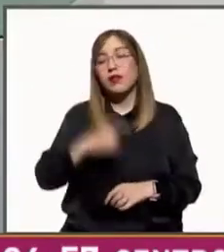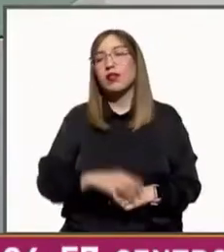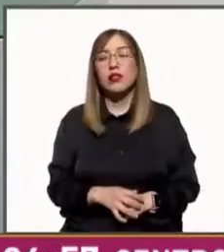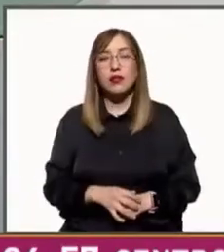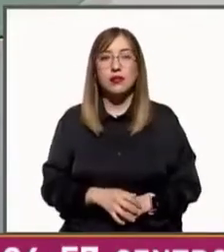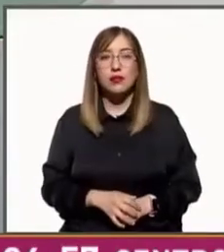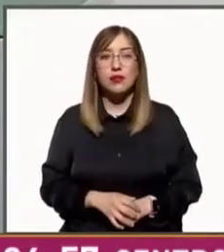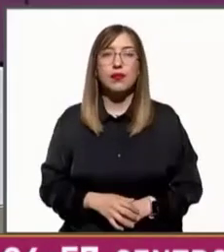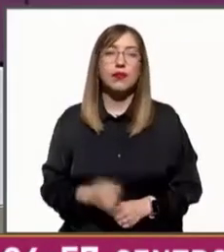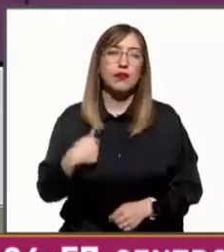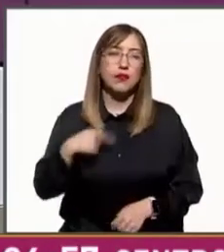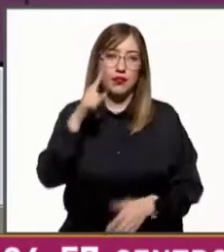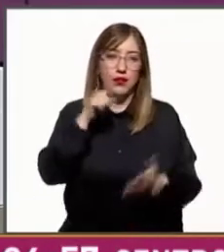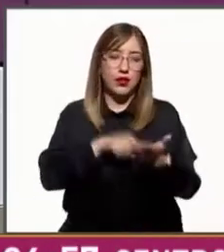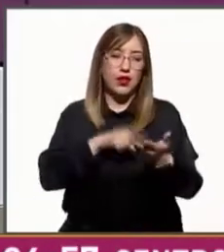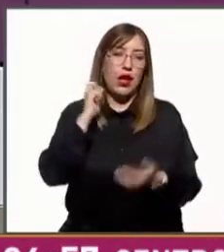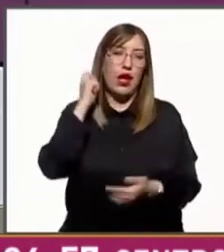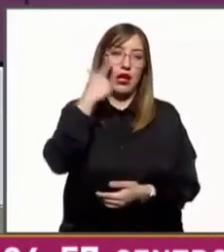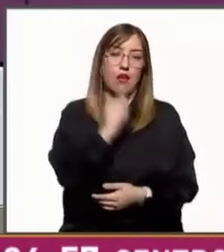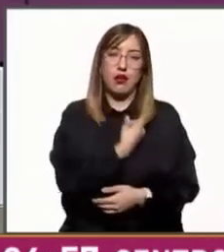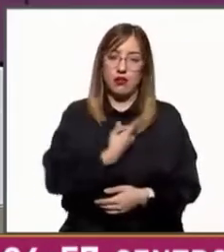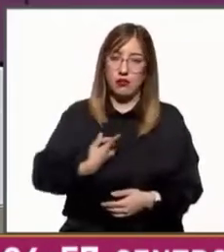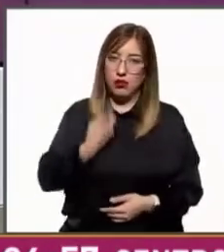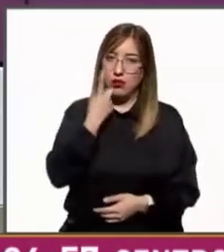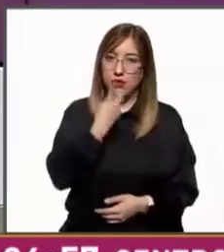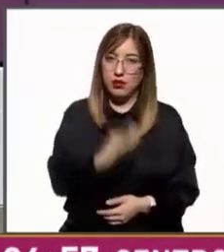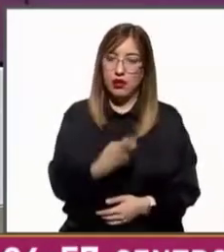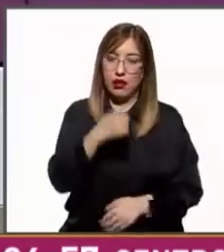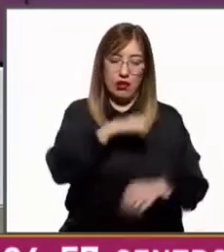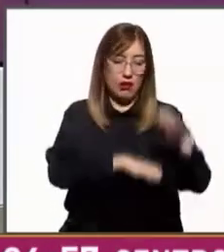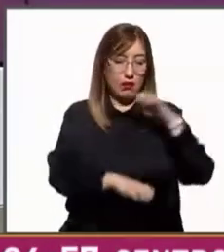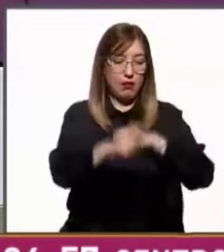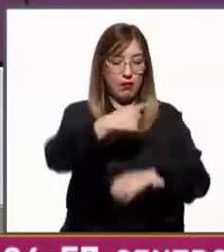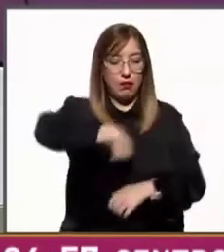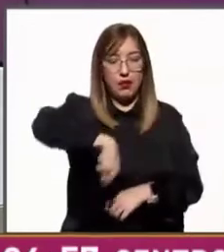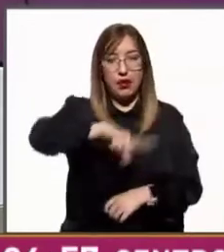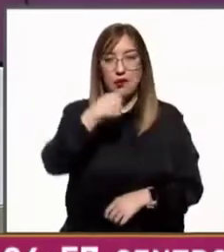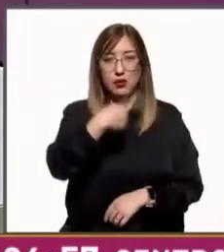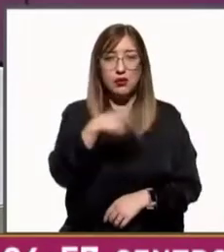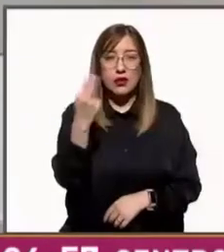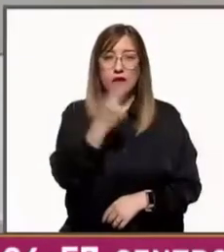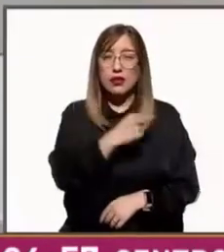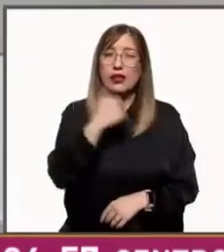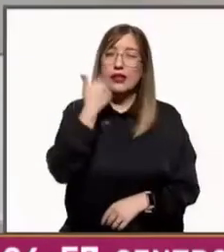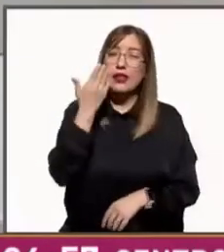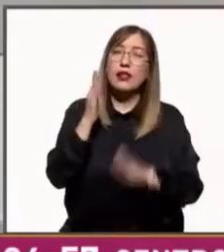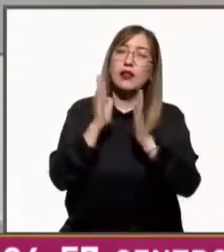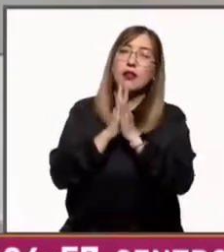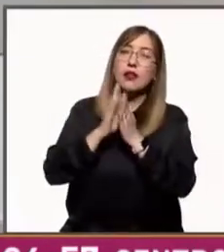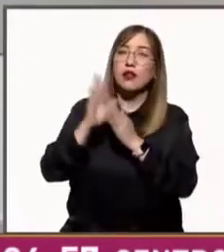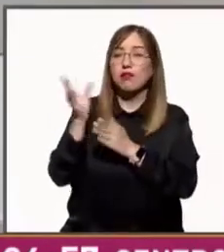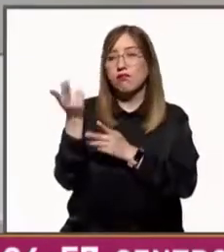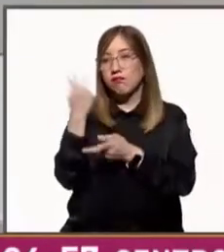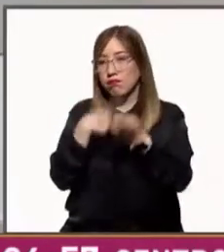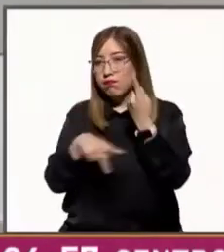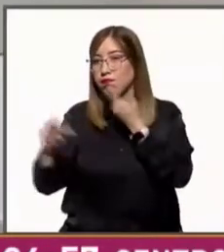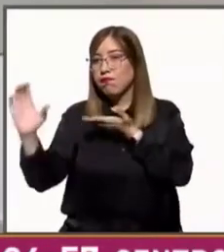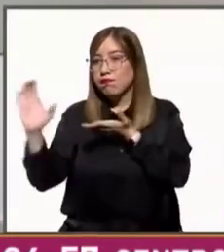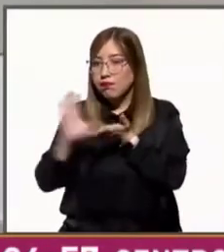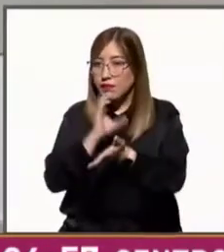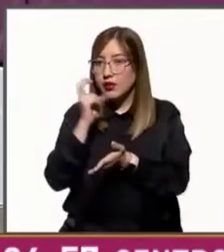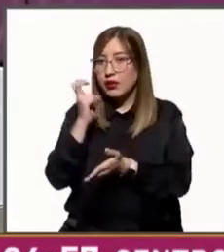siempre se ha dicho, ¿no? Si las empresas han tenido esta necesidad de que les abran la llave del crédito, que ha sido una demanda siempre